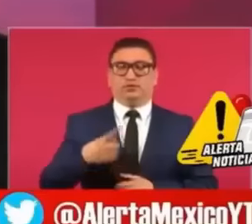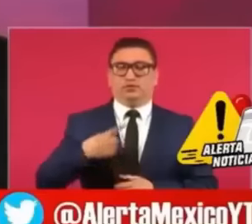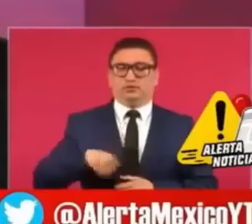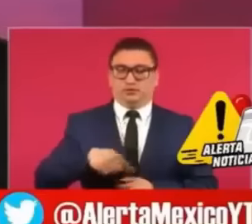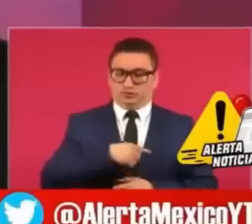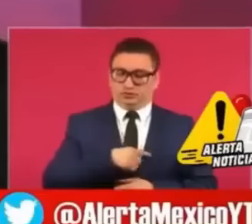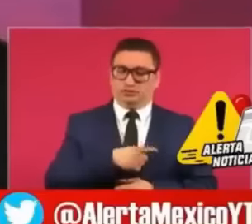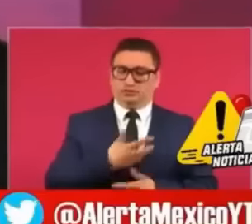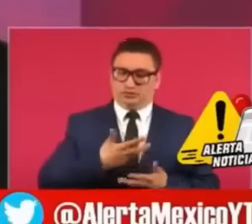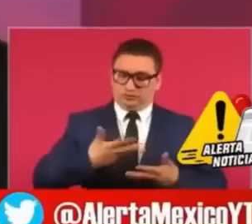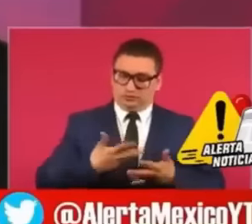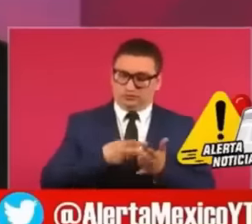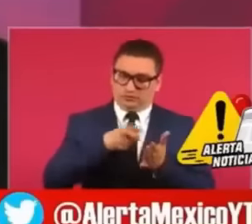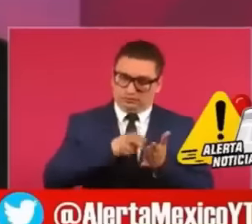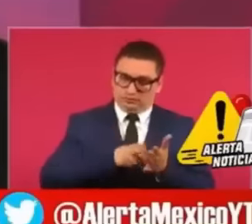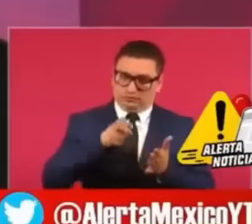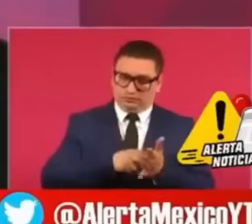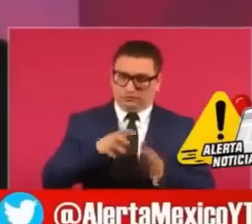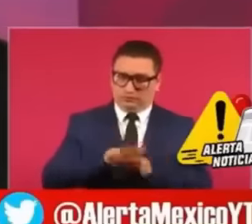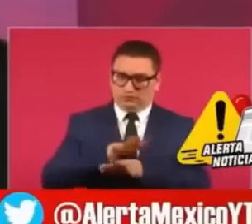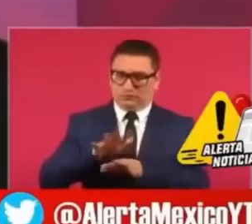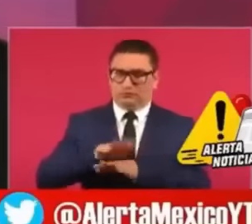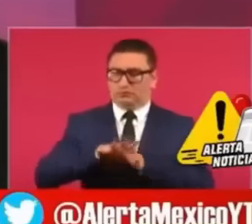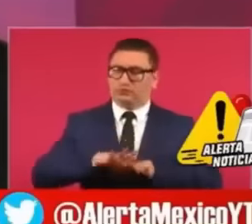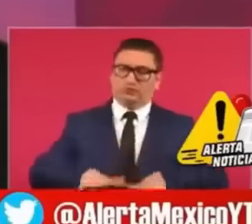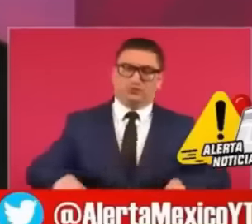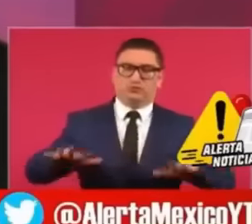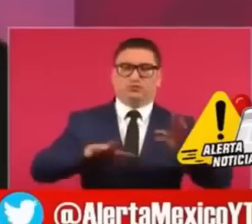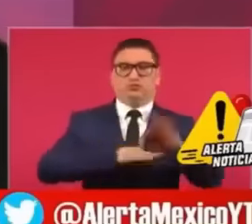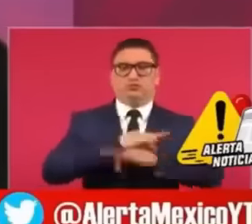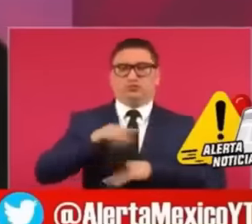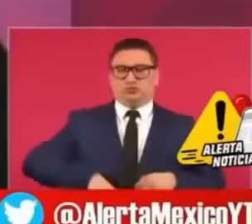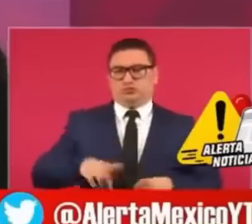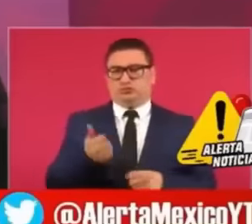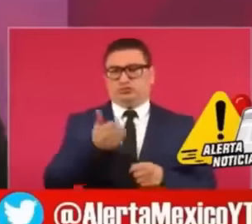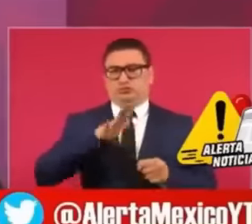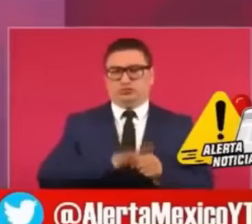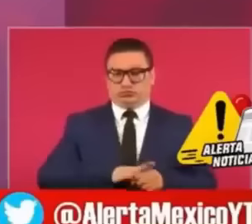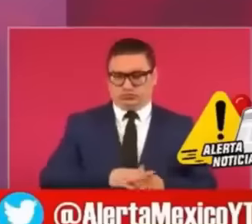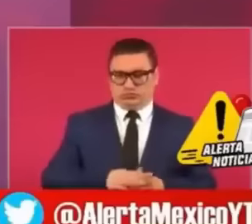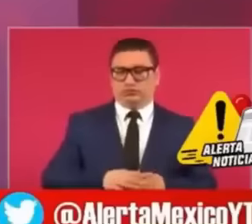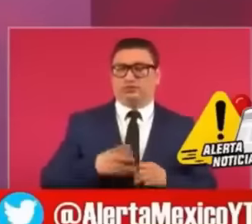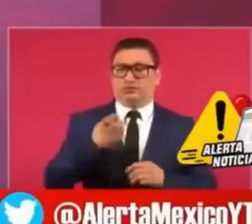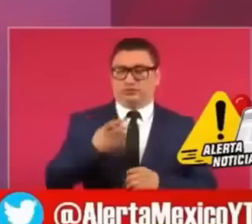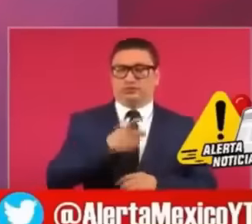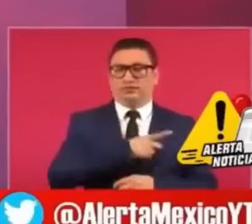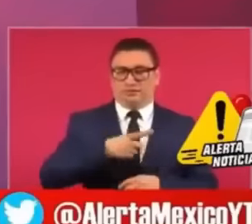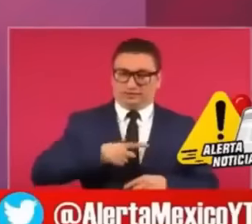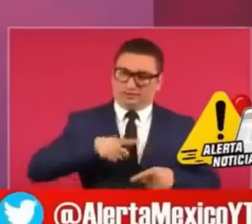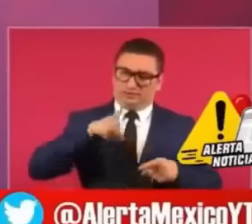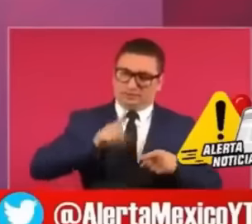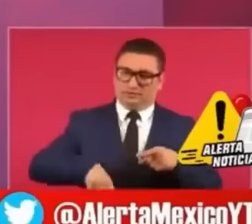hacer una reforma administrativa, y tienen que desaparecer